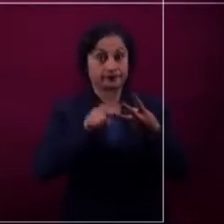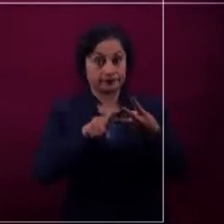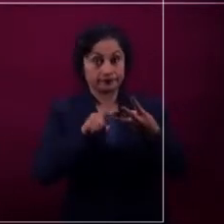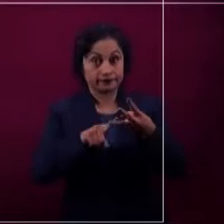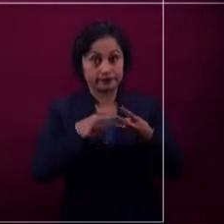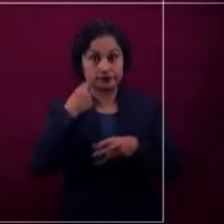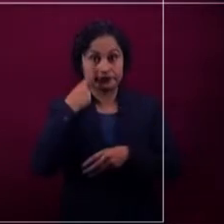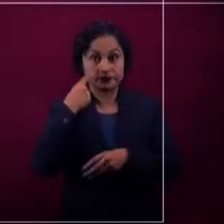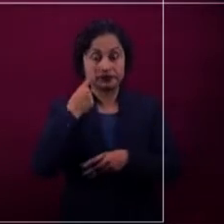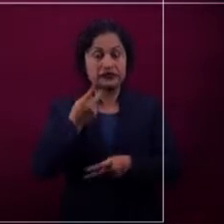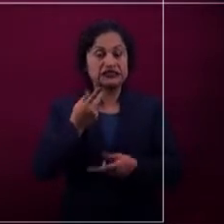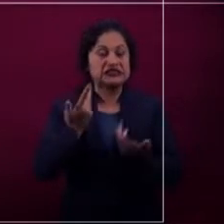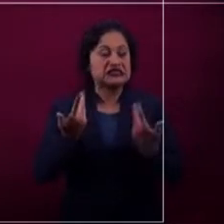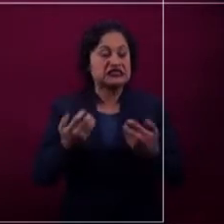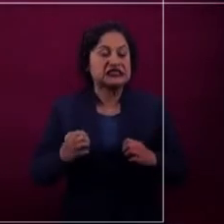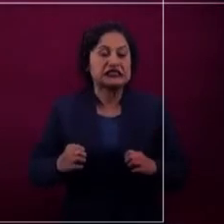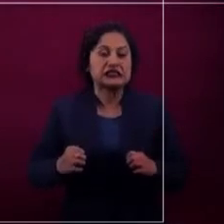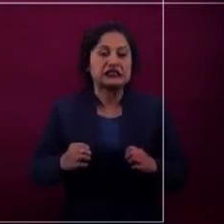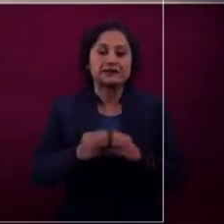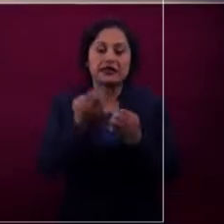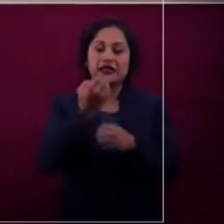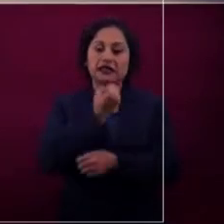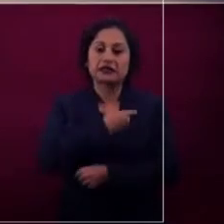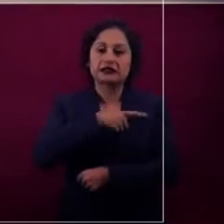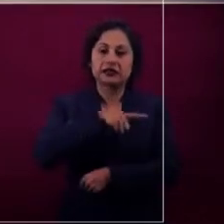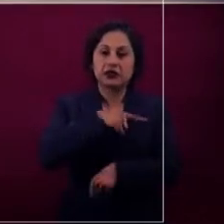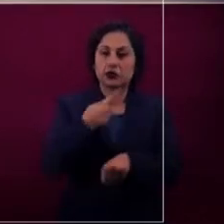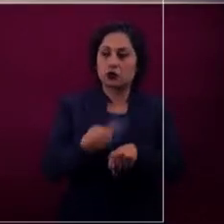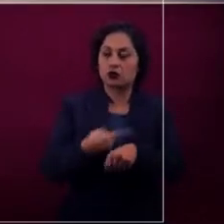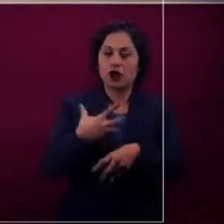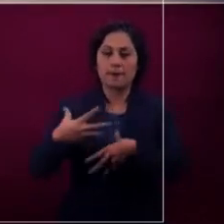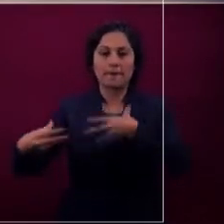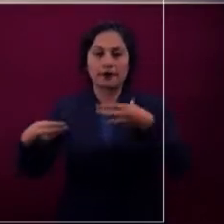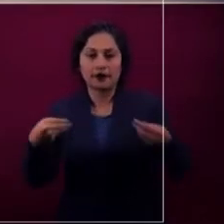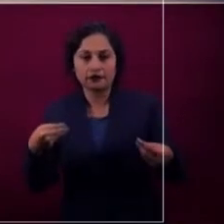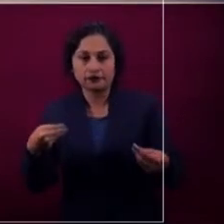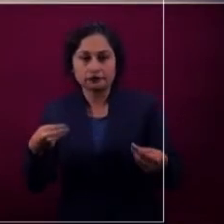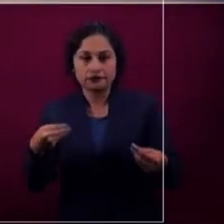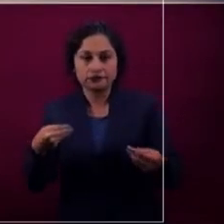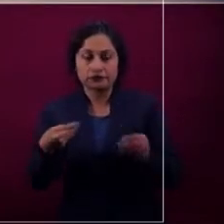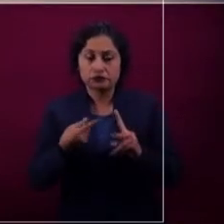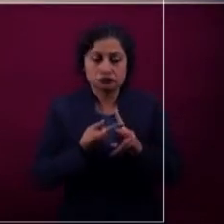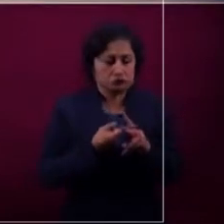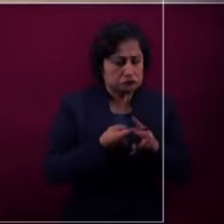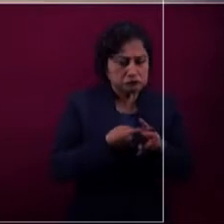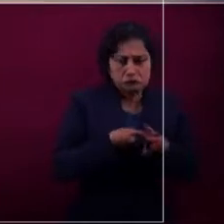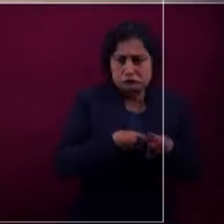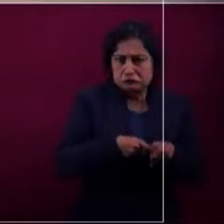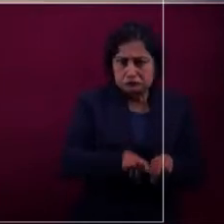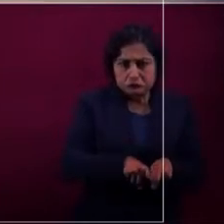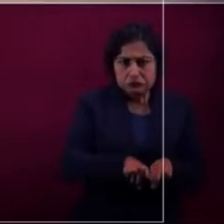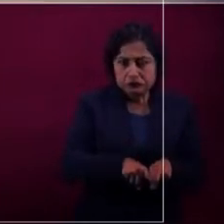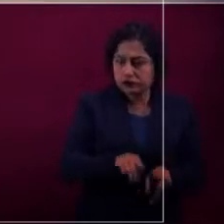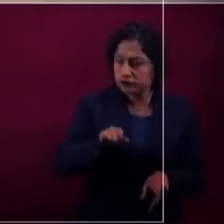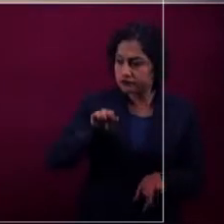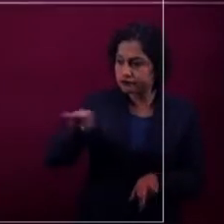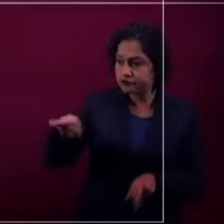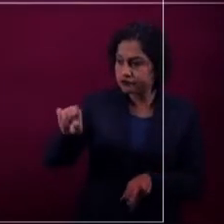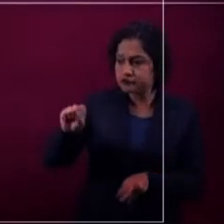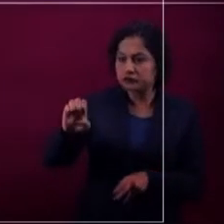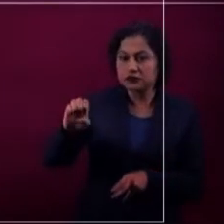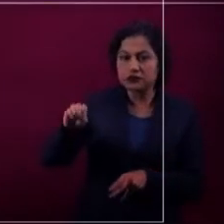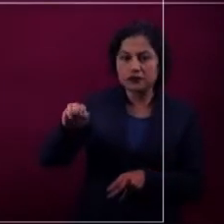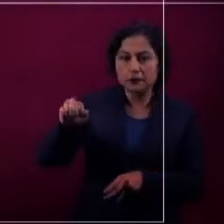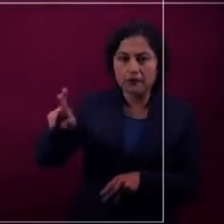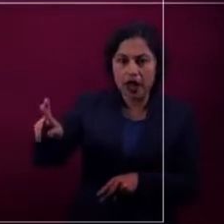viene la pandemia y desde el inicio les pido a la Secretaría de Marina y